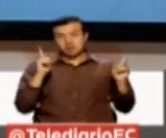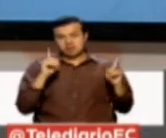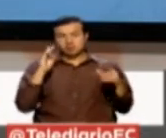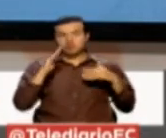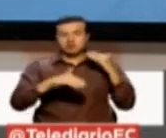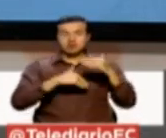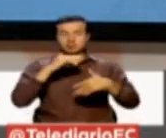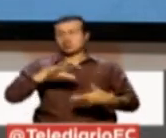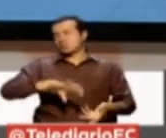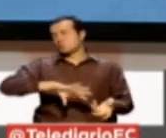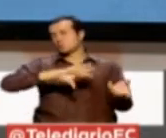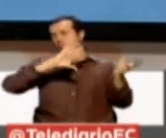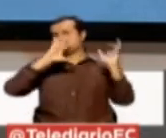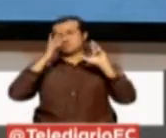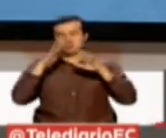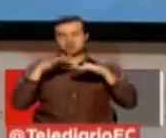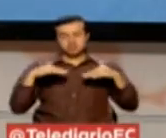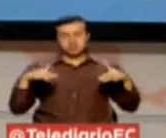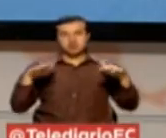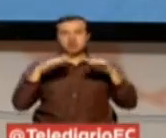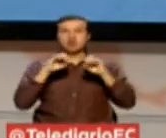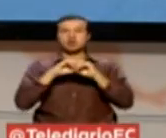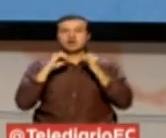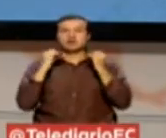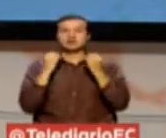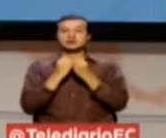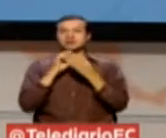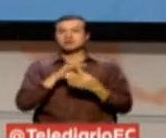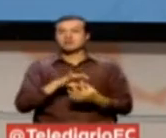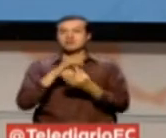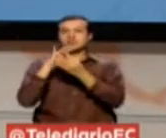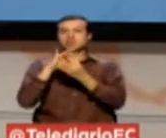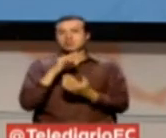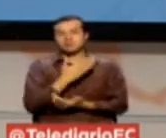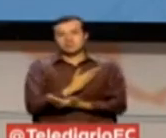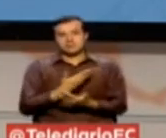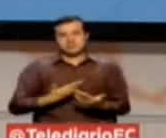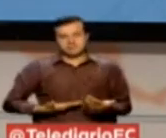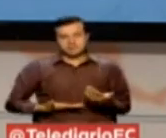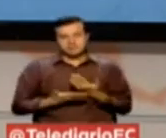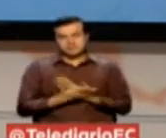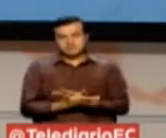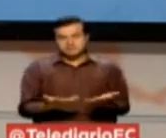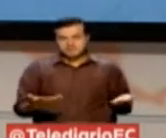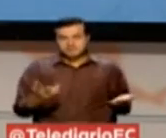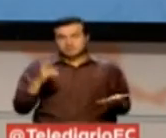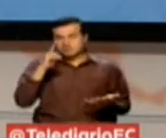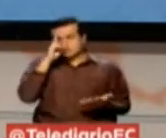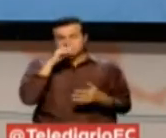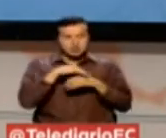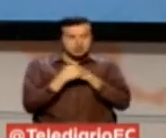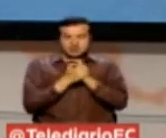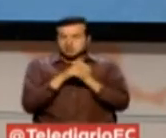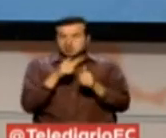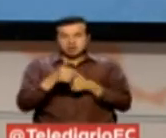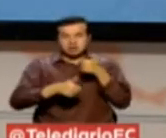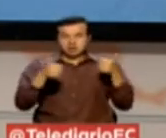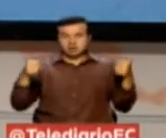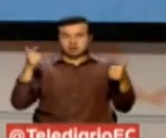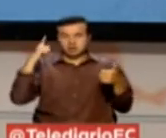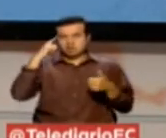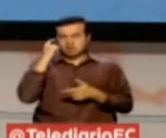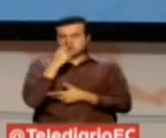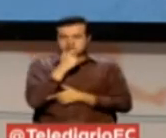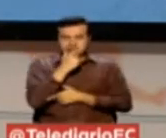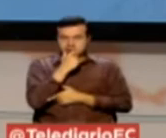fue transformado en una organización pues afín al presidente para nombrar a los principales funcionarios del